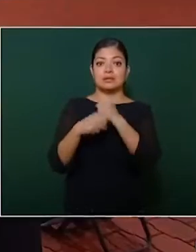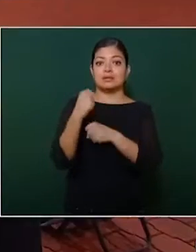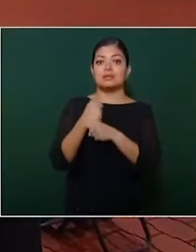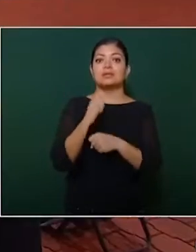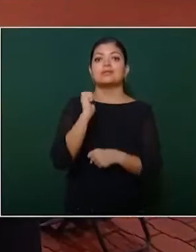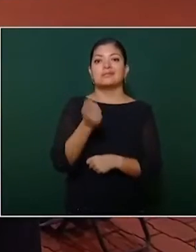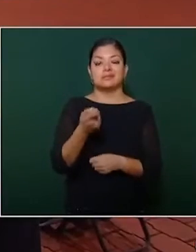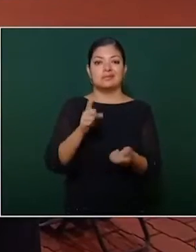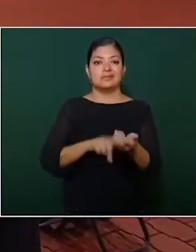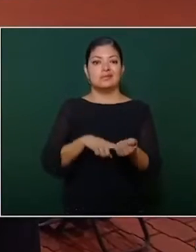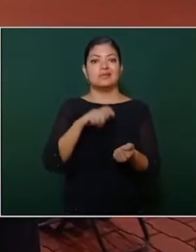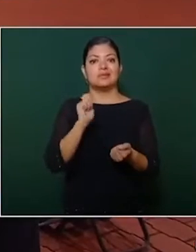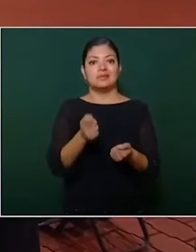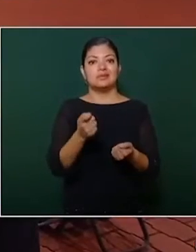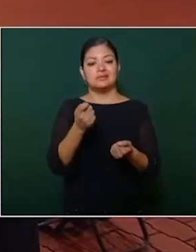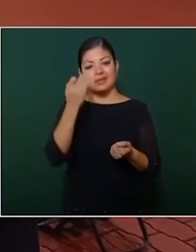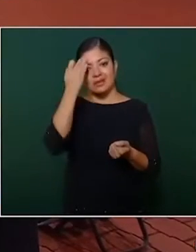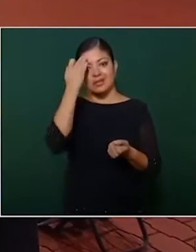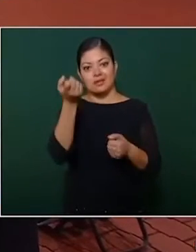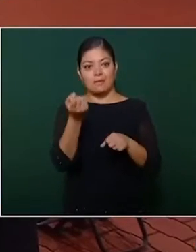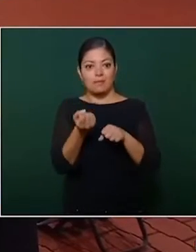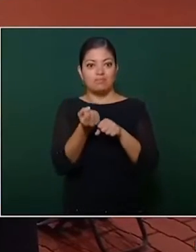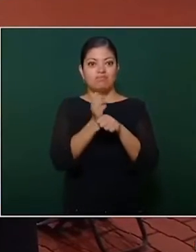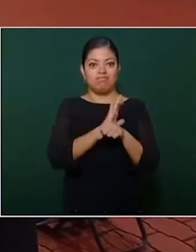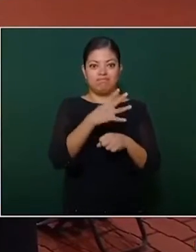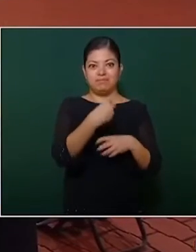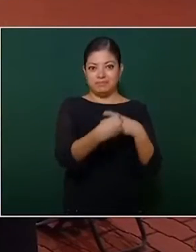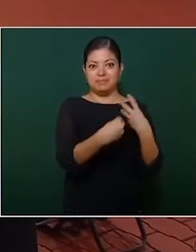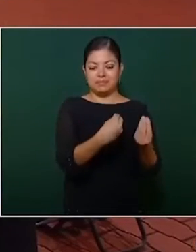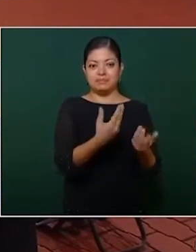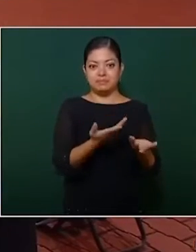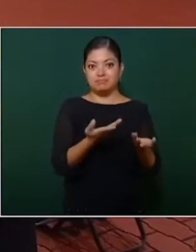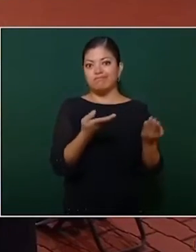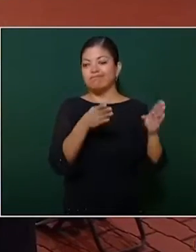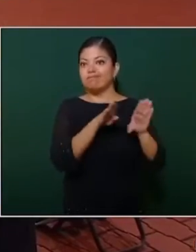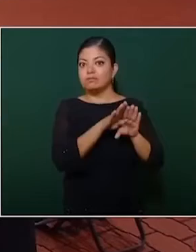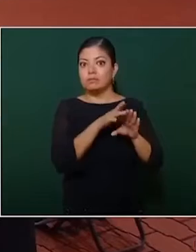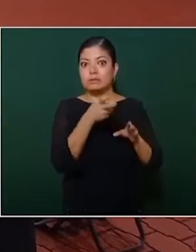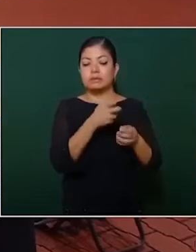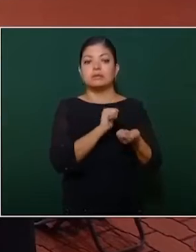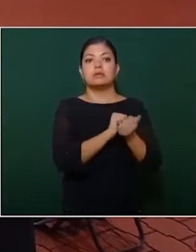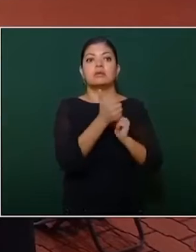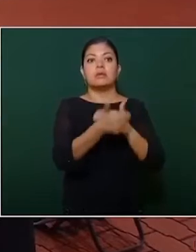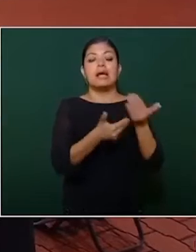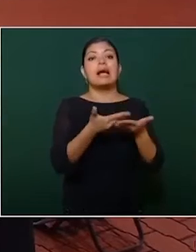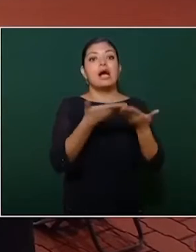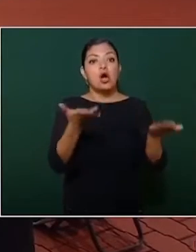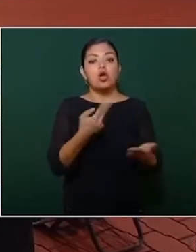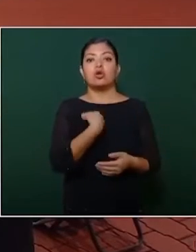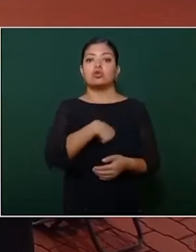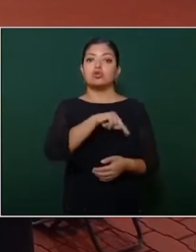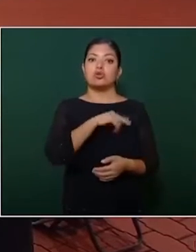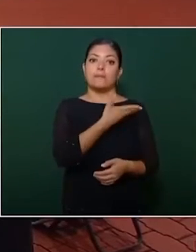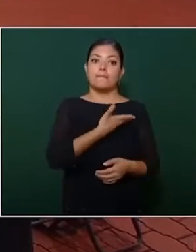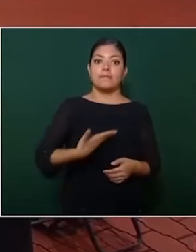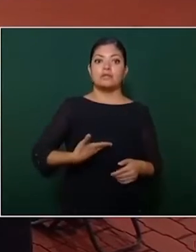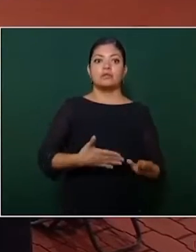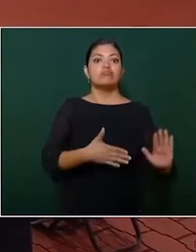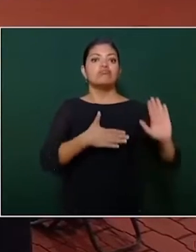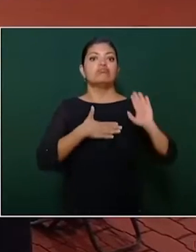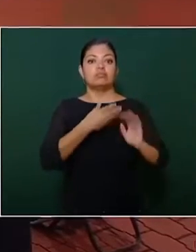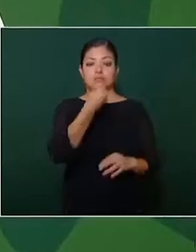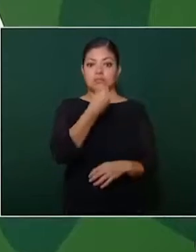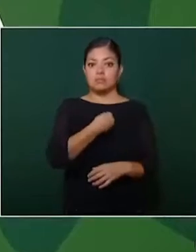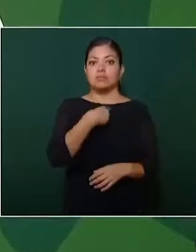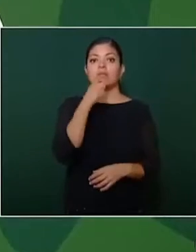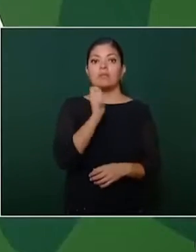en muchos sentidos del encierro por la pandemia, pero sin duda con el presidente compartimos el compromiso de enfrentar este flagelo de la sociedad que